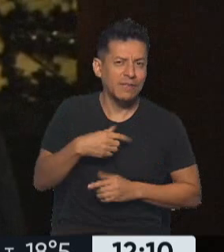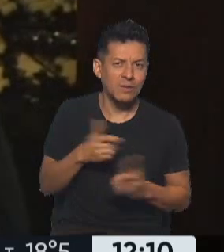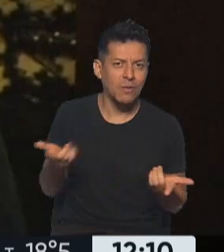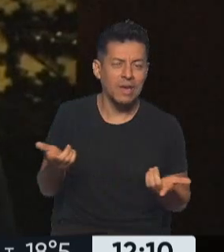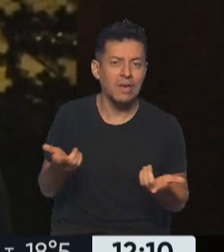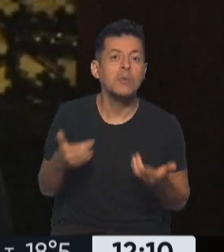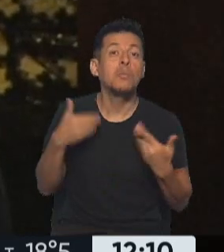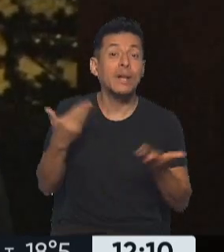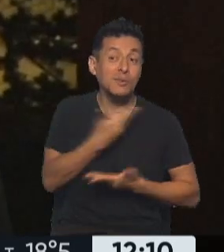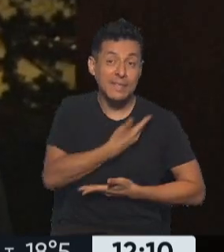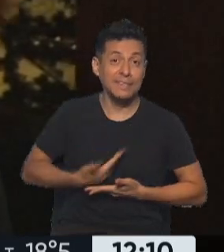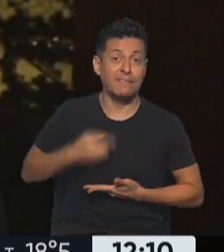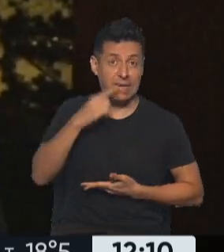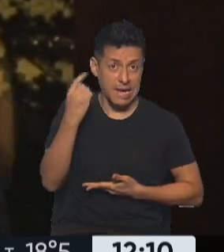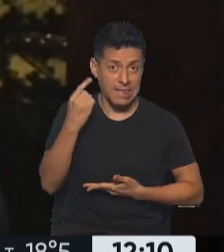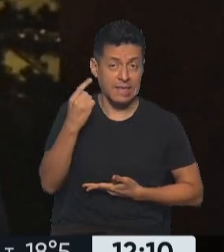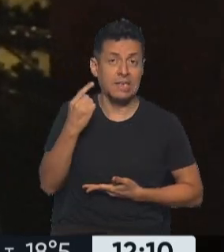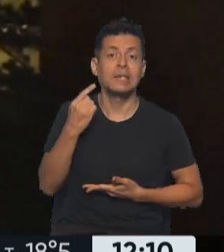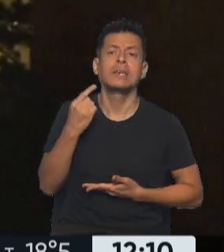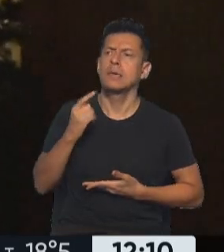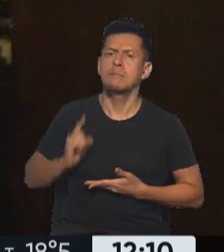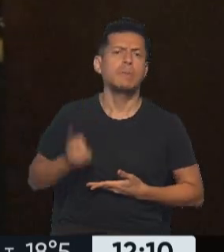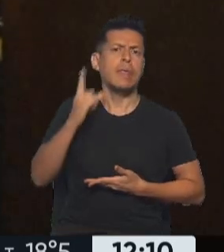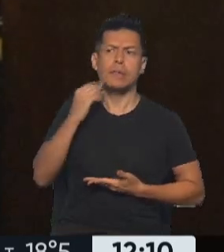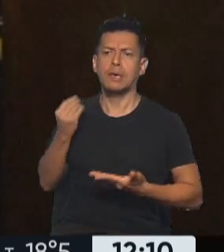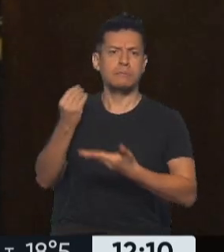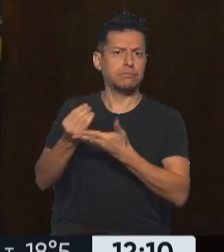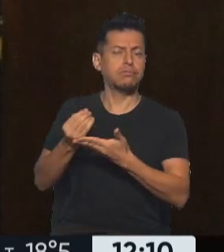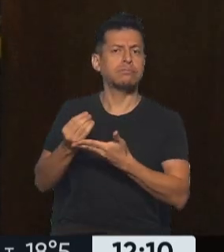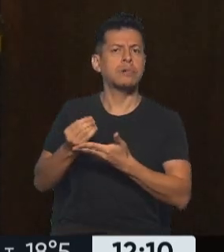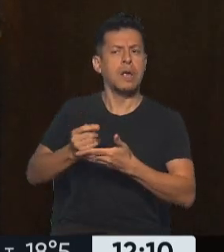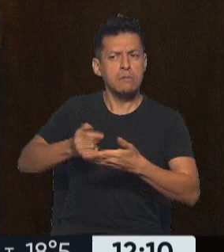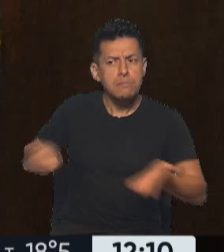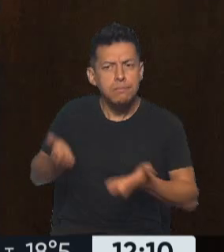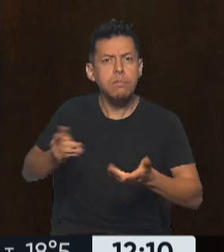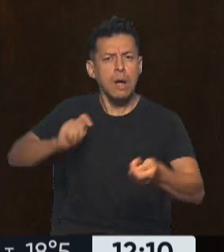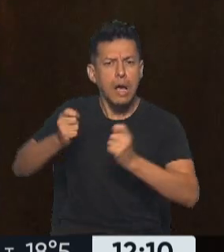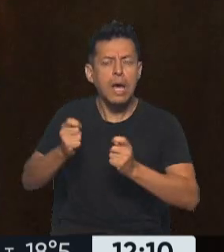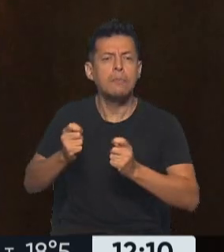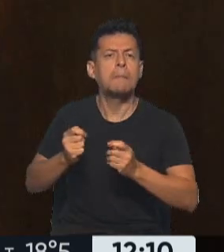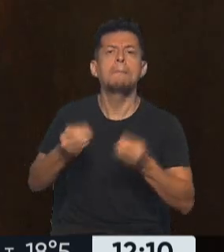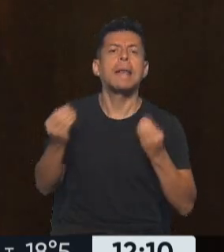eso nuestro presidente, Alberto Fernández, nuestro gobierno, desde el primer día impulsa reformas para devolverle la